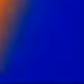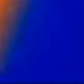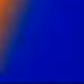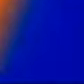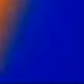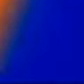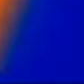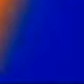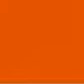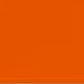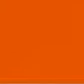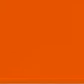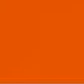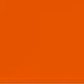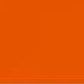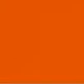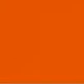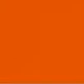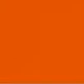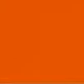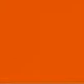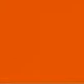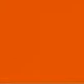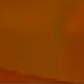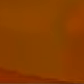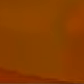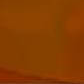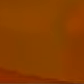Bienvenidos al sorteo Loto.